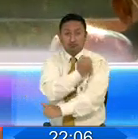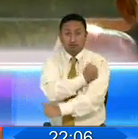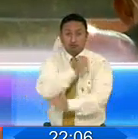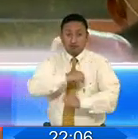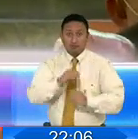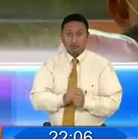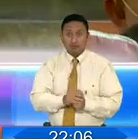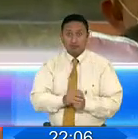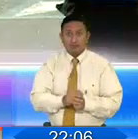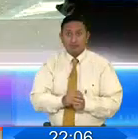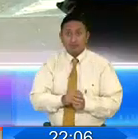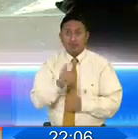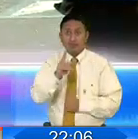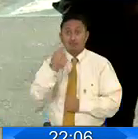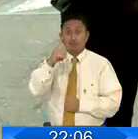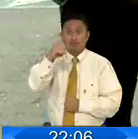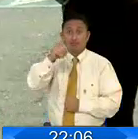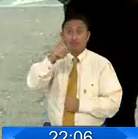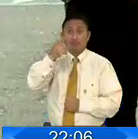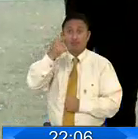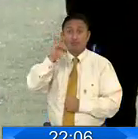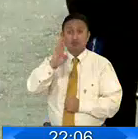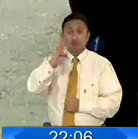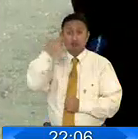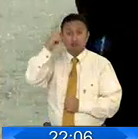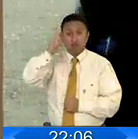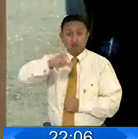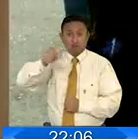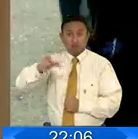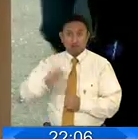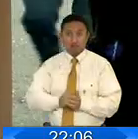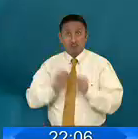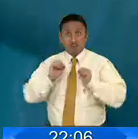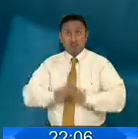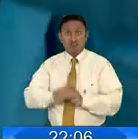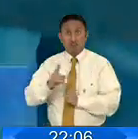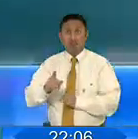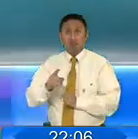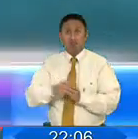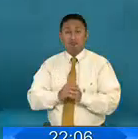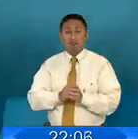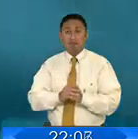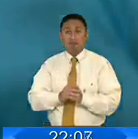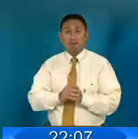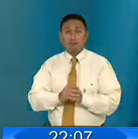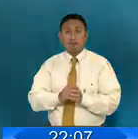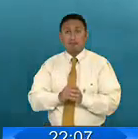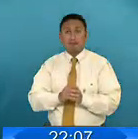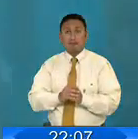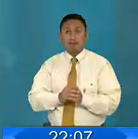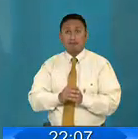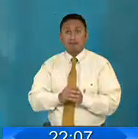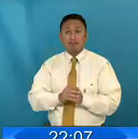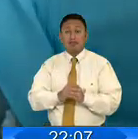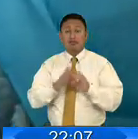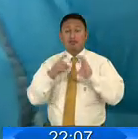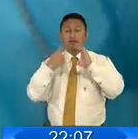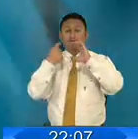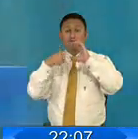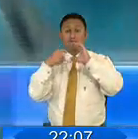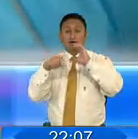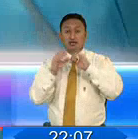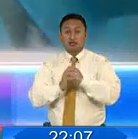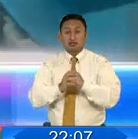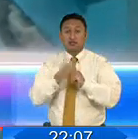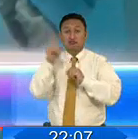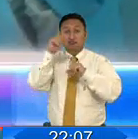6 millones de vacunados. Además, continúan las negociaciones para la llegada de las vacunas Sputnik y Pfizer, con las que esperan cumplir el ofrecimiento de